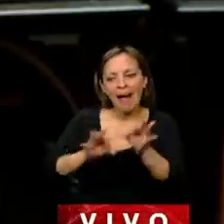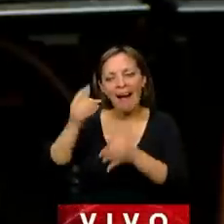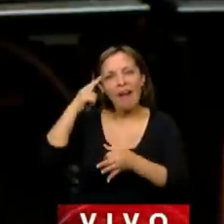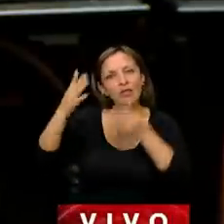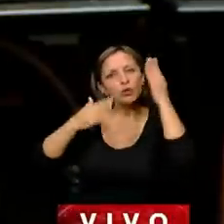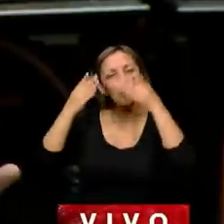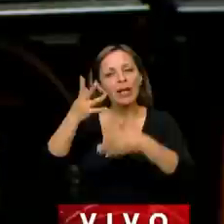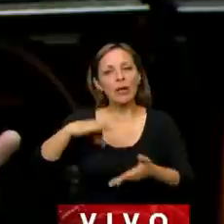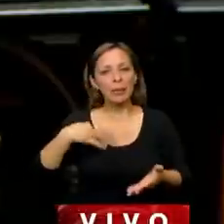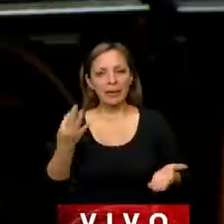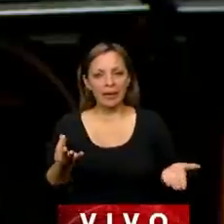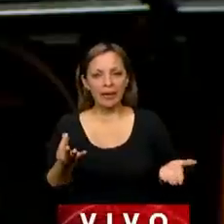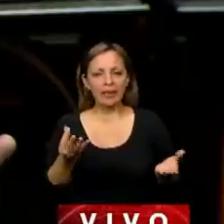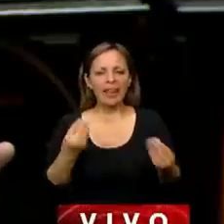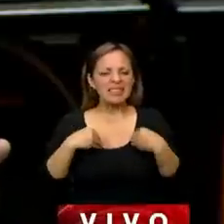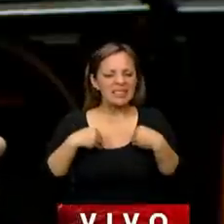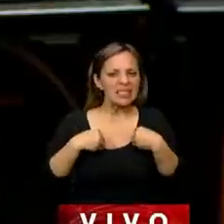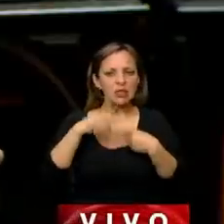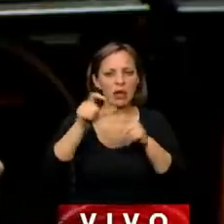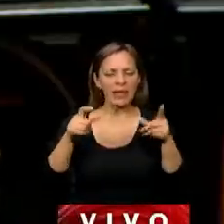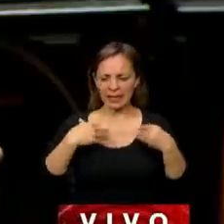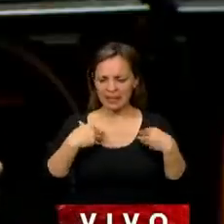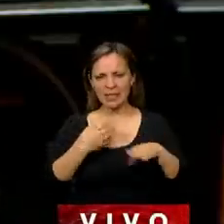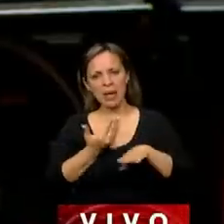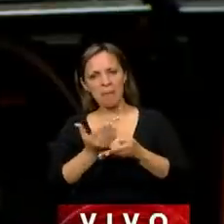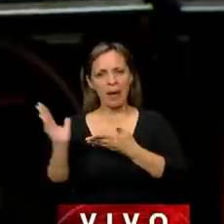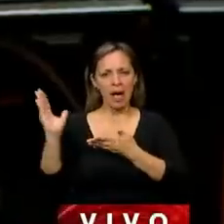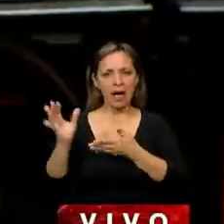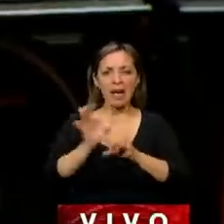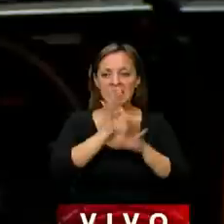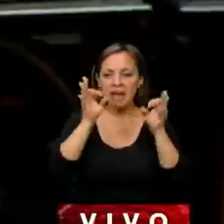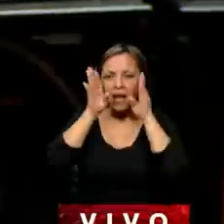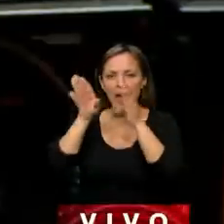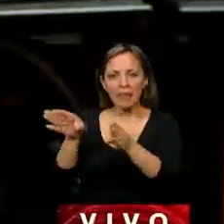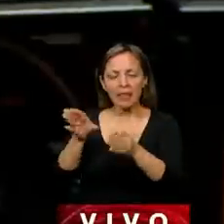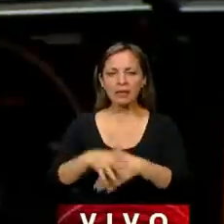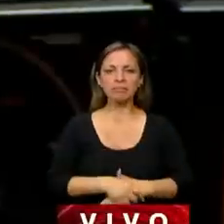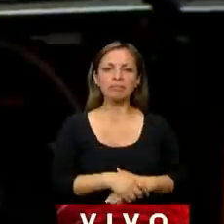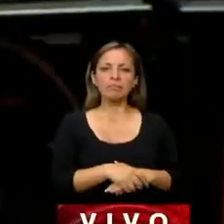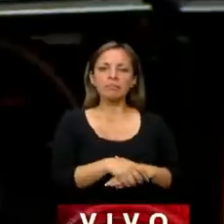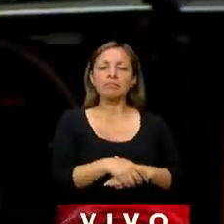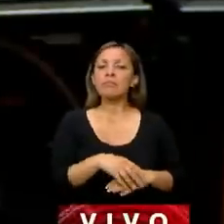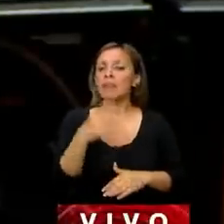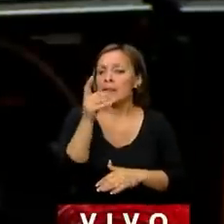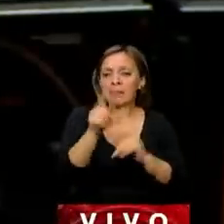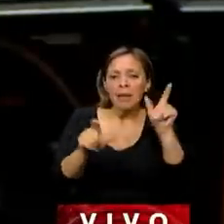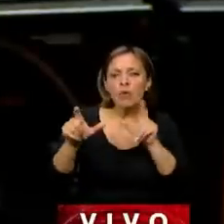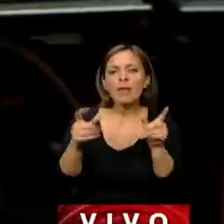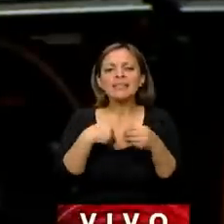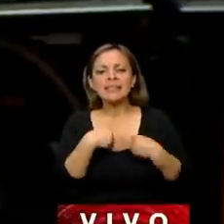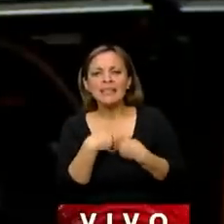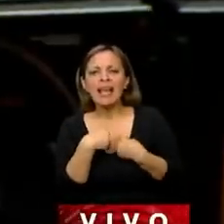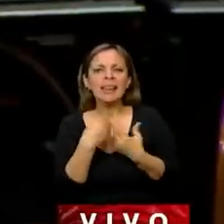personas, sensación de mucha gente que está fuera de todo y que nadie la mira, muchas que sienten que